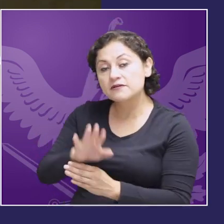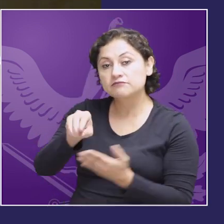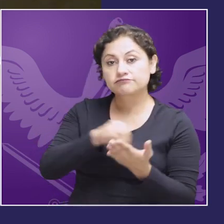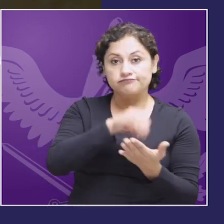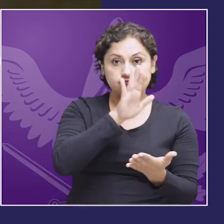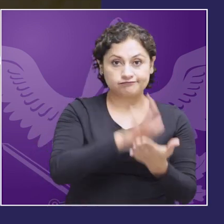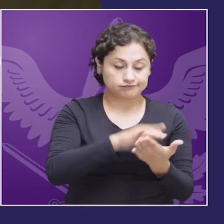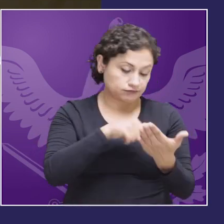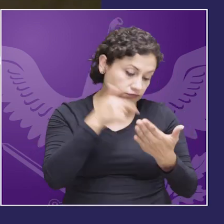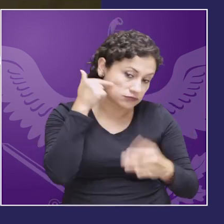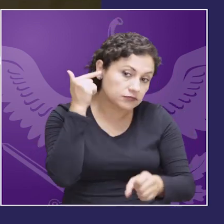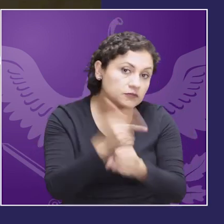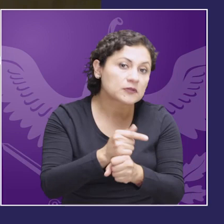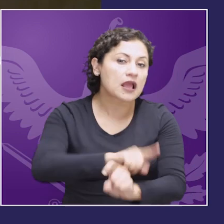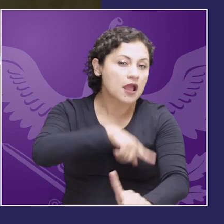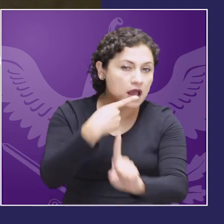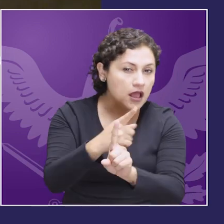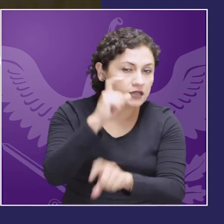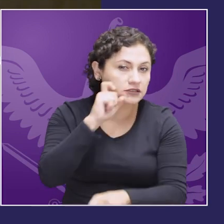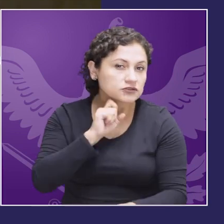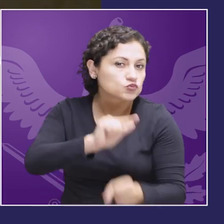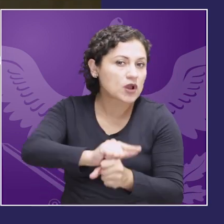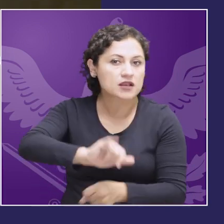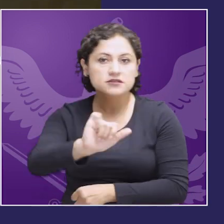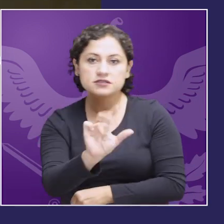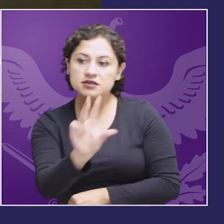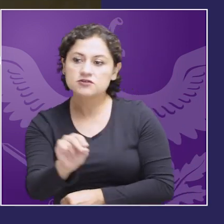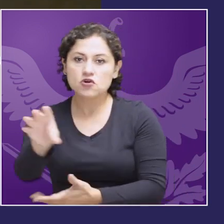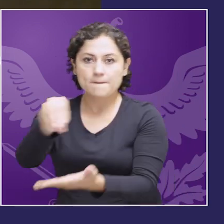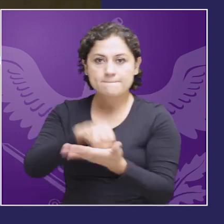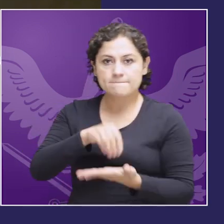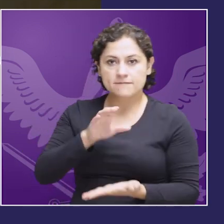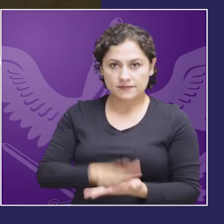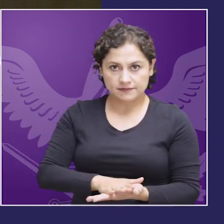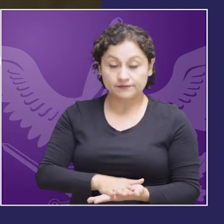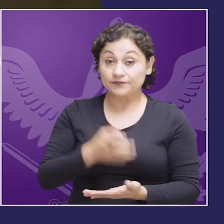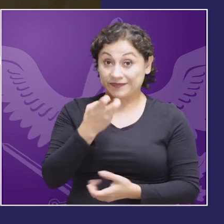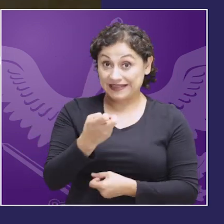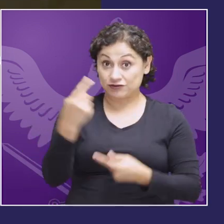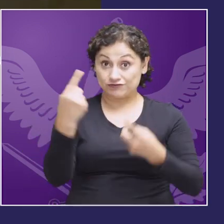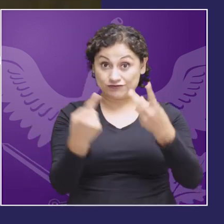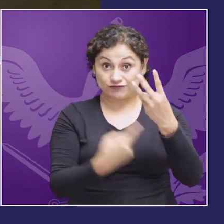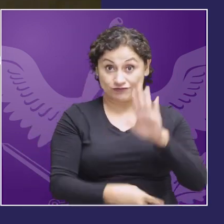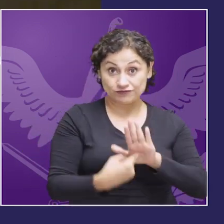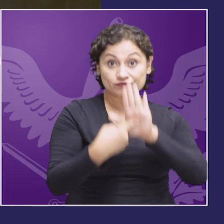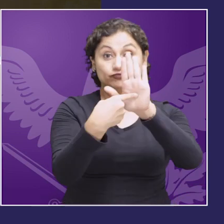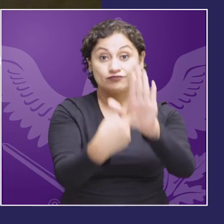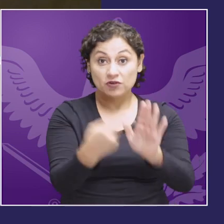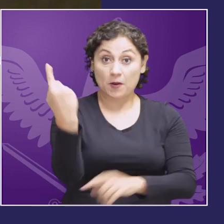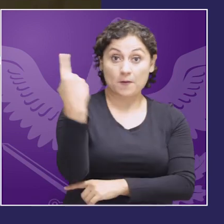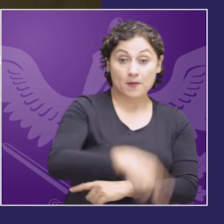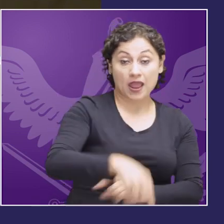Se establece también la obligación de preservar la evidencia para determinar si hubo violencia sexual, en fin, pautas que han sido